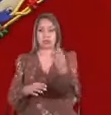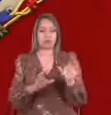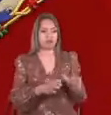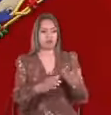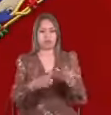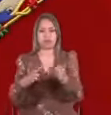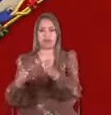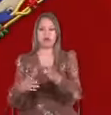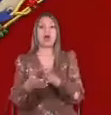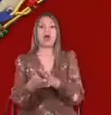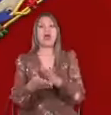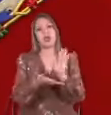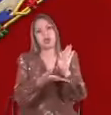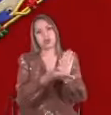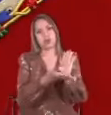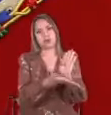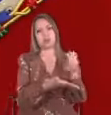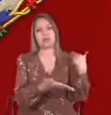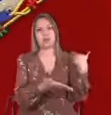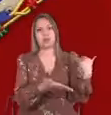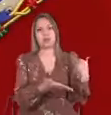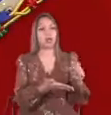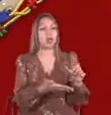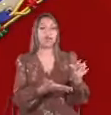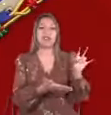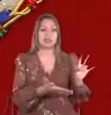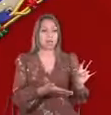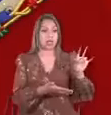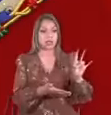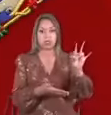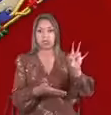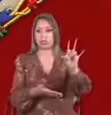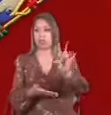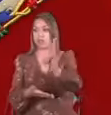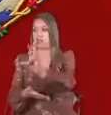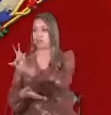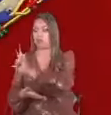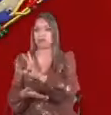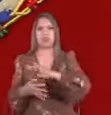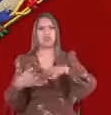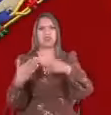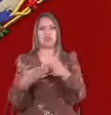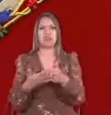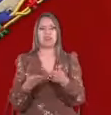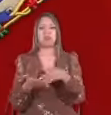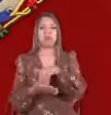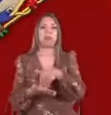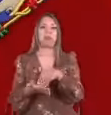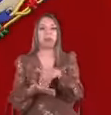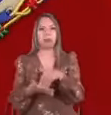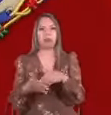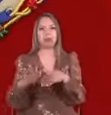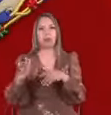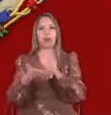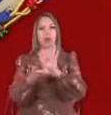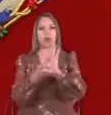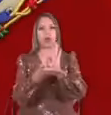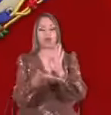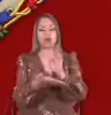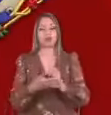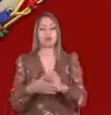acceso a la seguridad social, lo que significa que los 7 restantes están en condición vulnerable. Son peores las condiciones